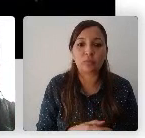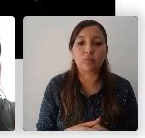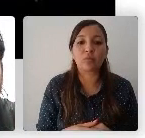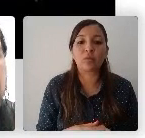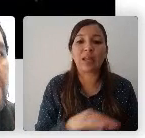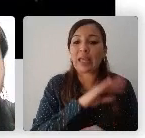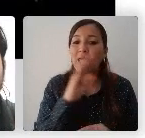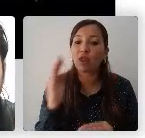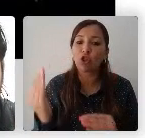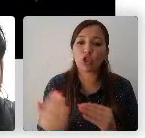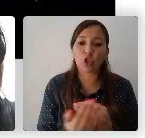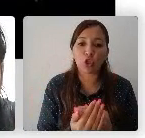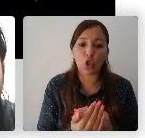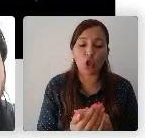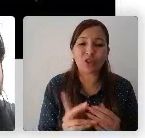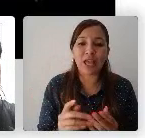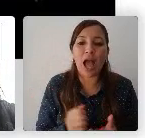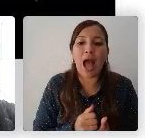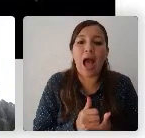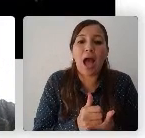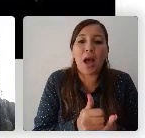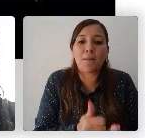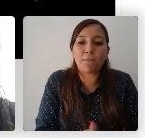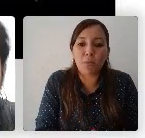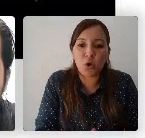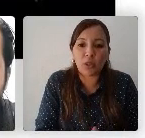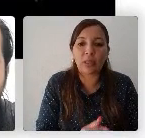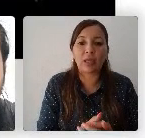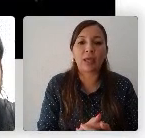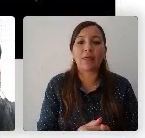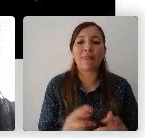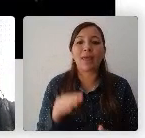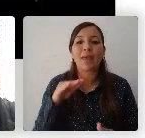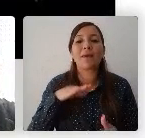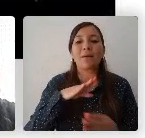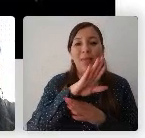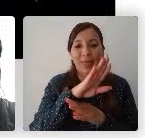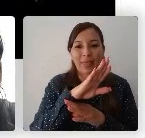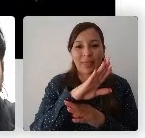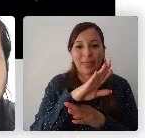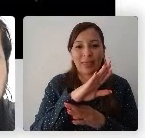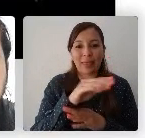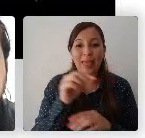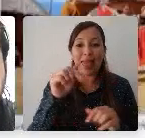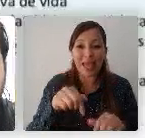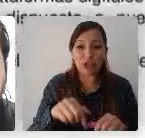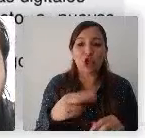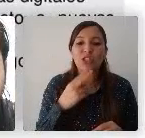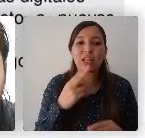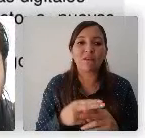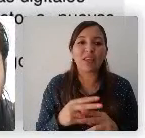emocional, sino también tienen que aportar valor a cada uno de los viajeros. Y de eso se trata justamente el tema de las experiencias, ¿no?